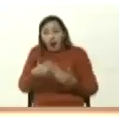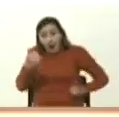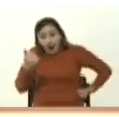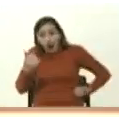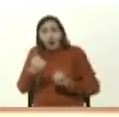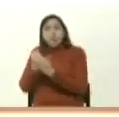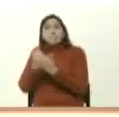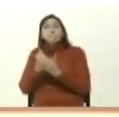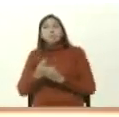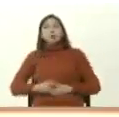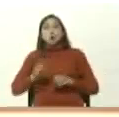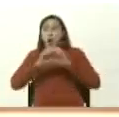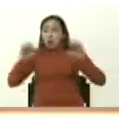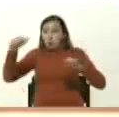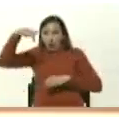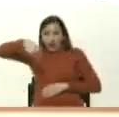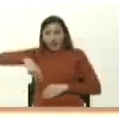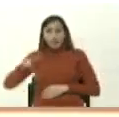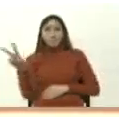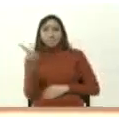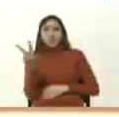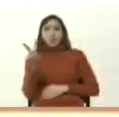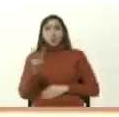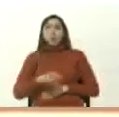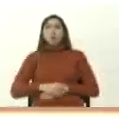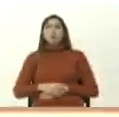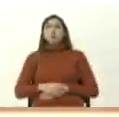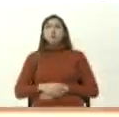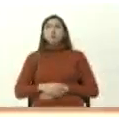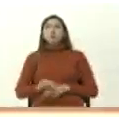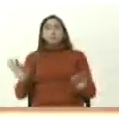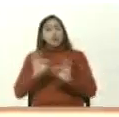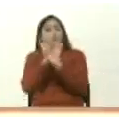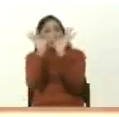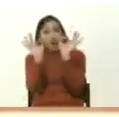educación en Venezuela, las medidas